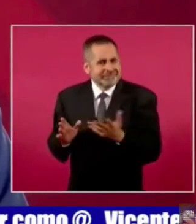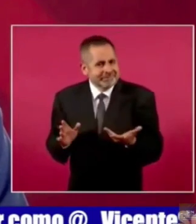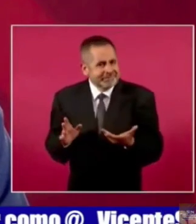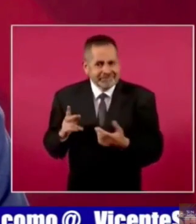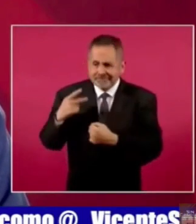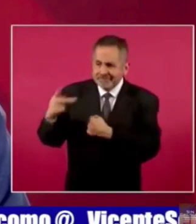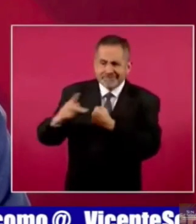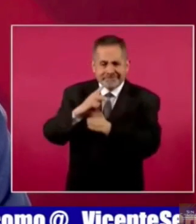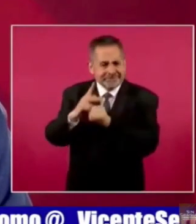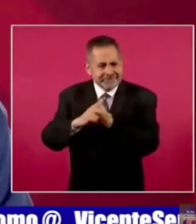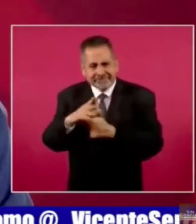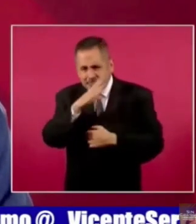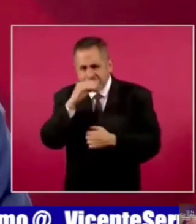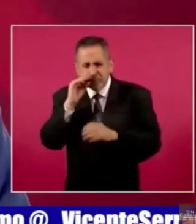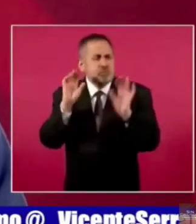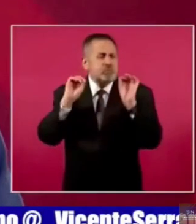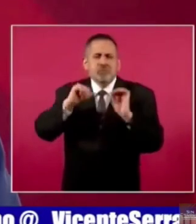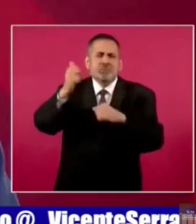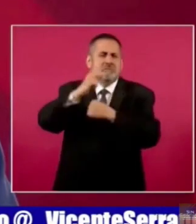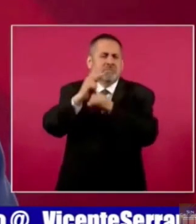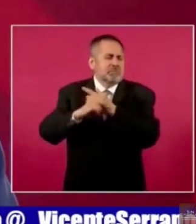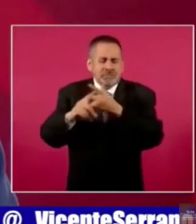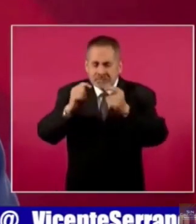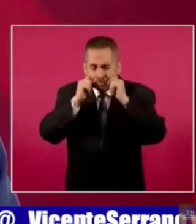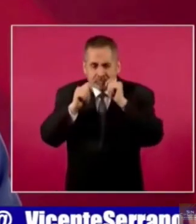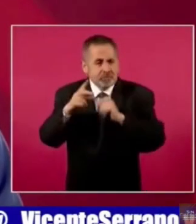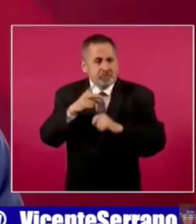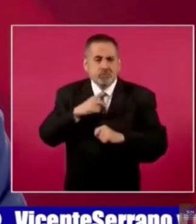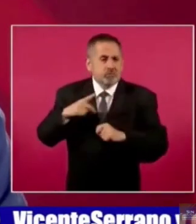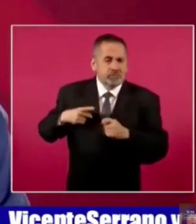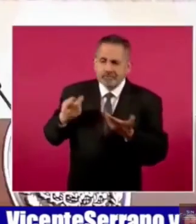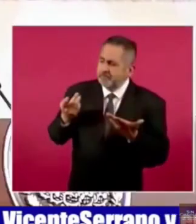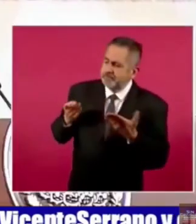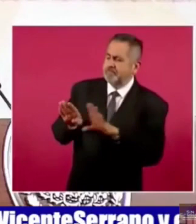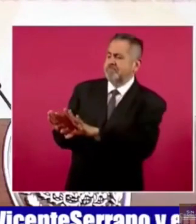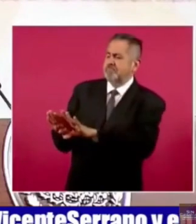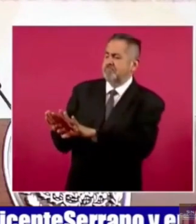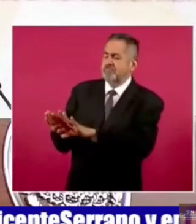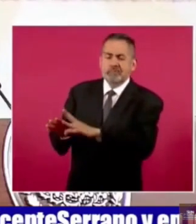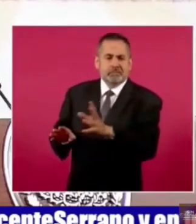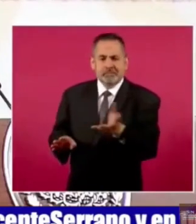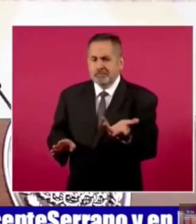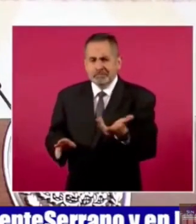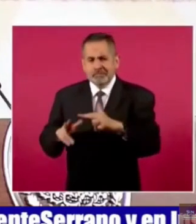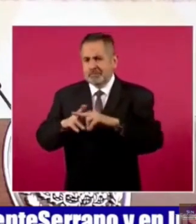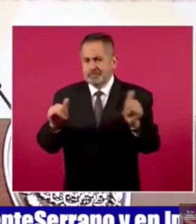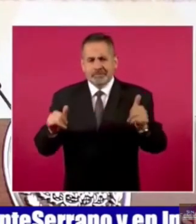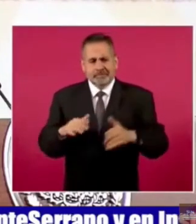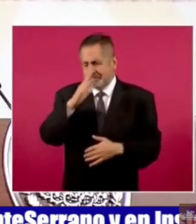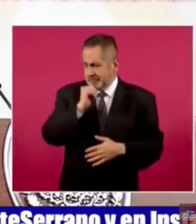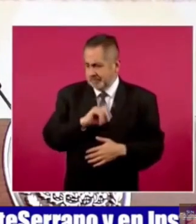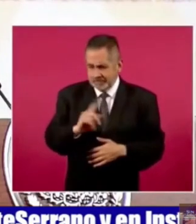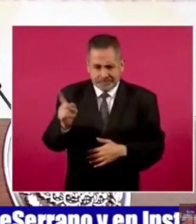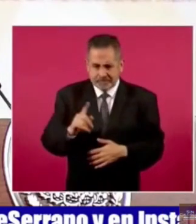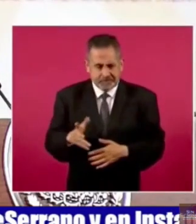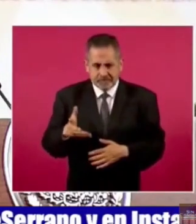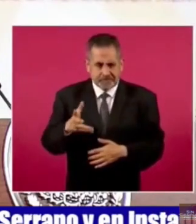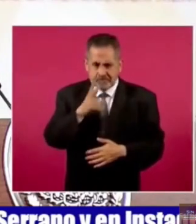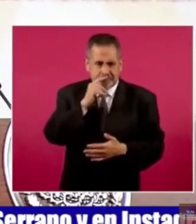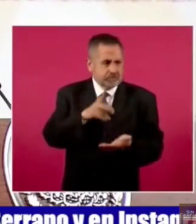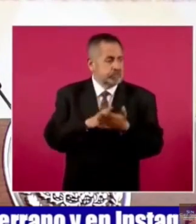como Cuba o a cualquier otro país del mundo. Nadie tiene ese